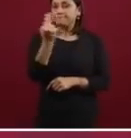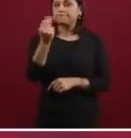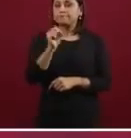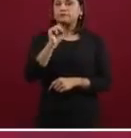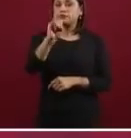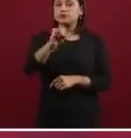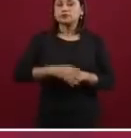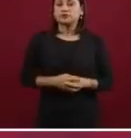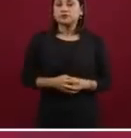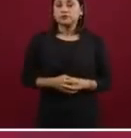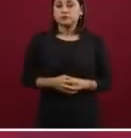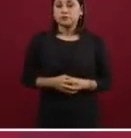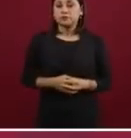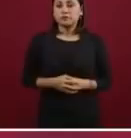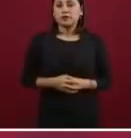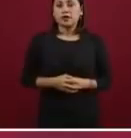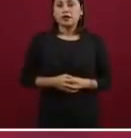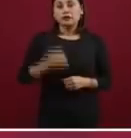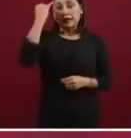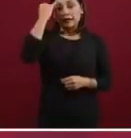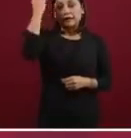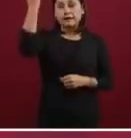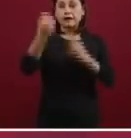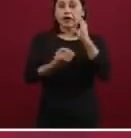ese nuevo paradigma